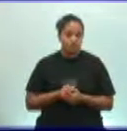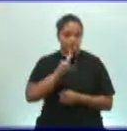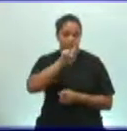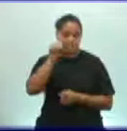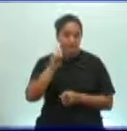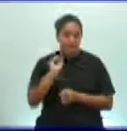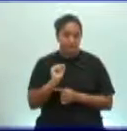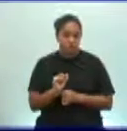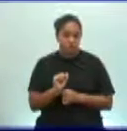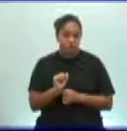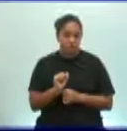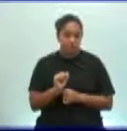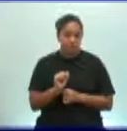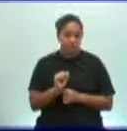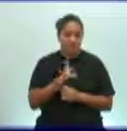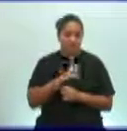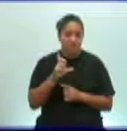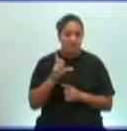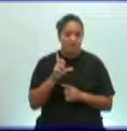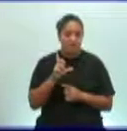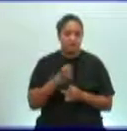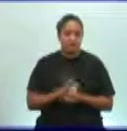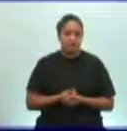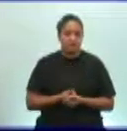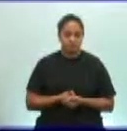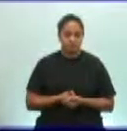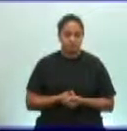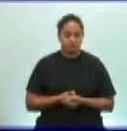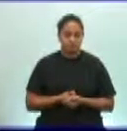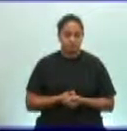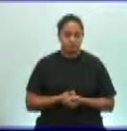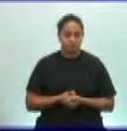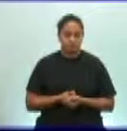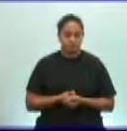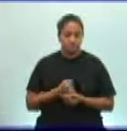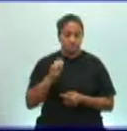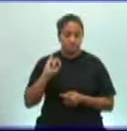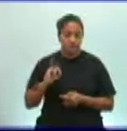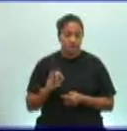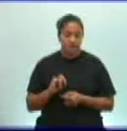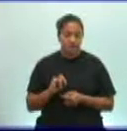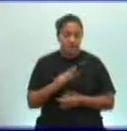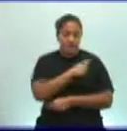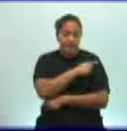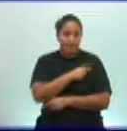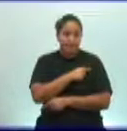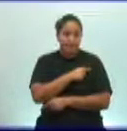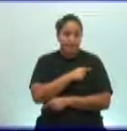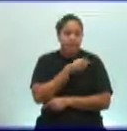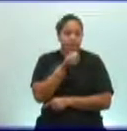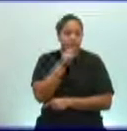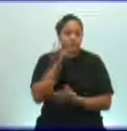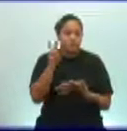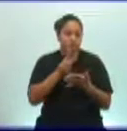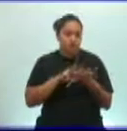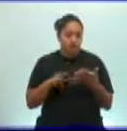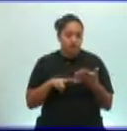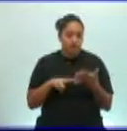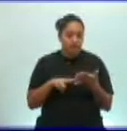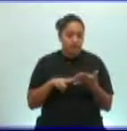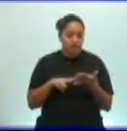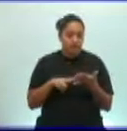grado del nivel educativo primaria deben ser capaces de leer con corrección, una lectura